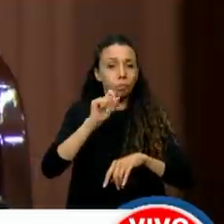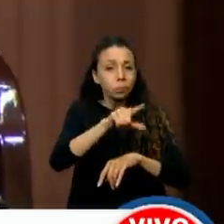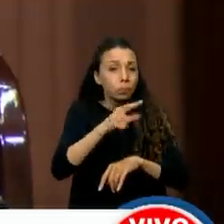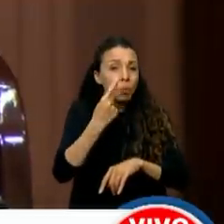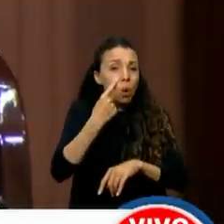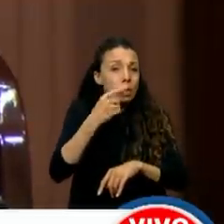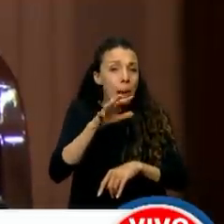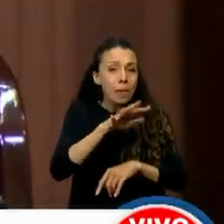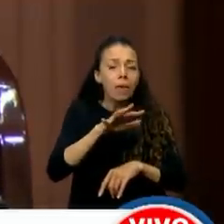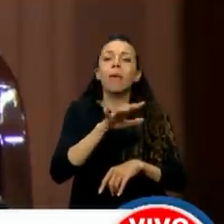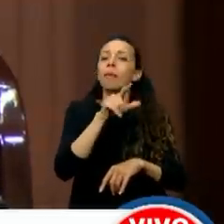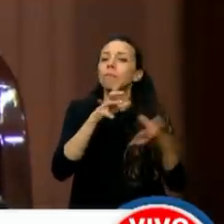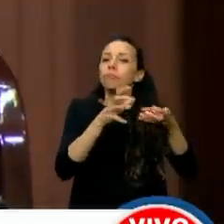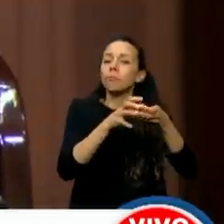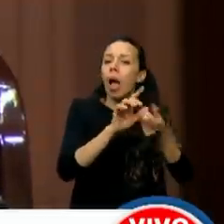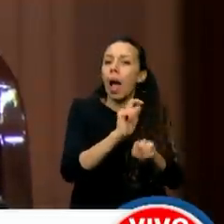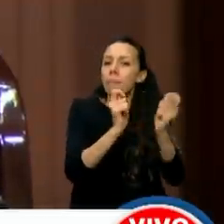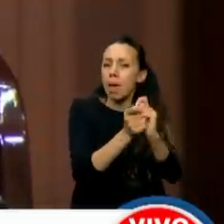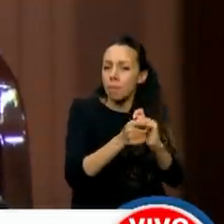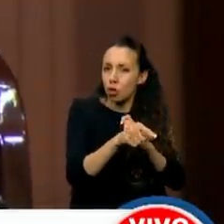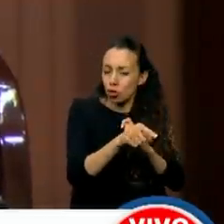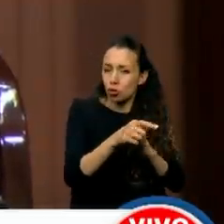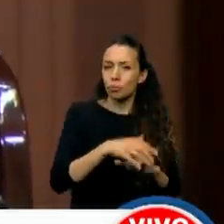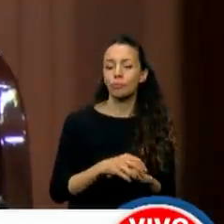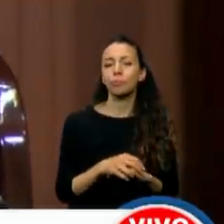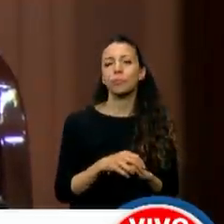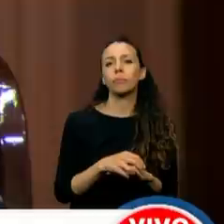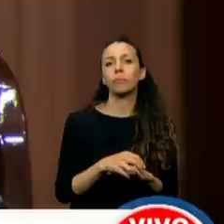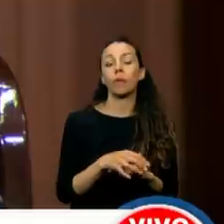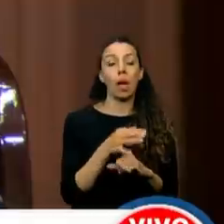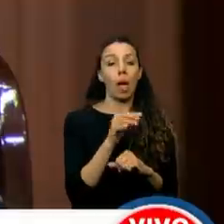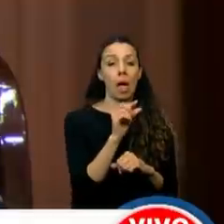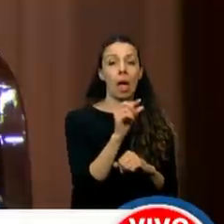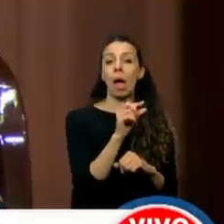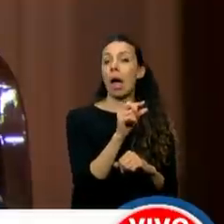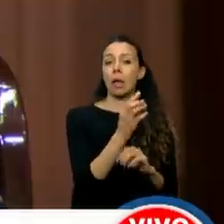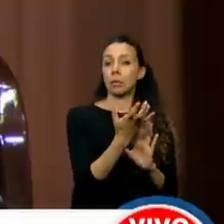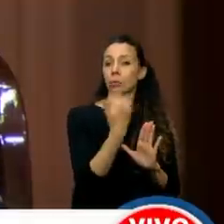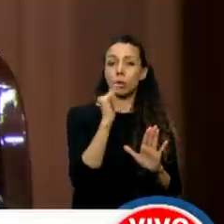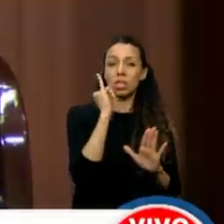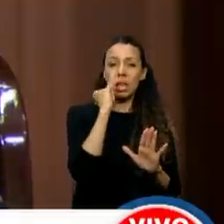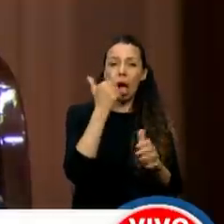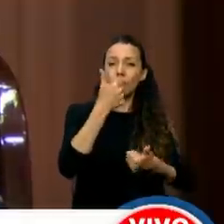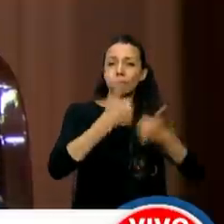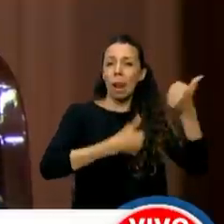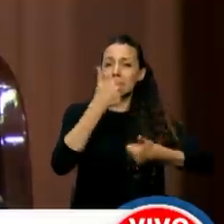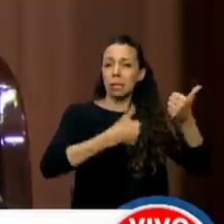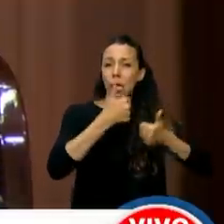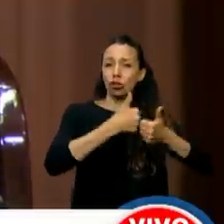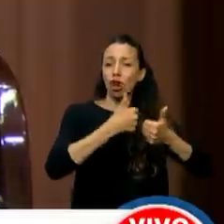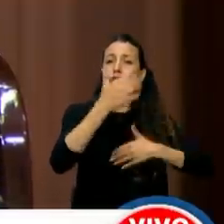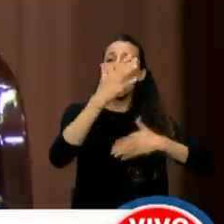la alianza cambiemos si acaba de sacar y de licitar ya la obra más importante